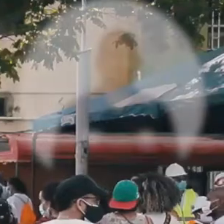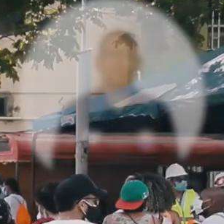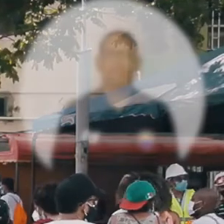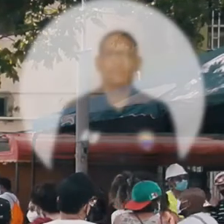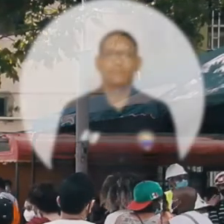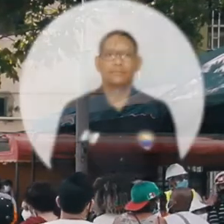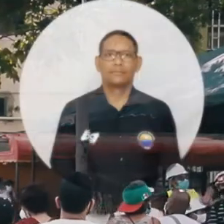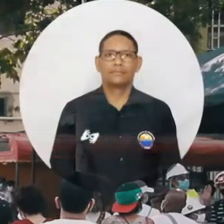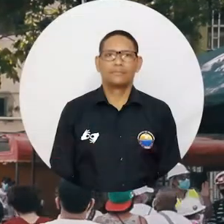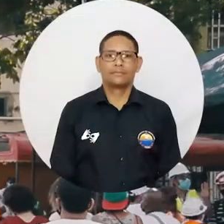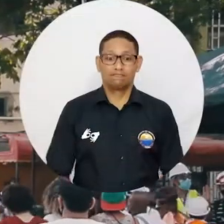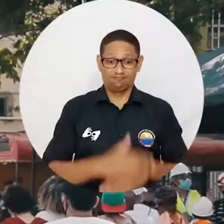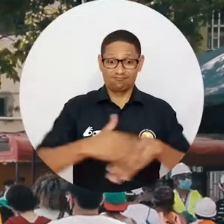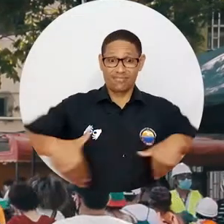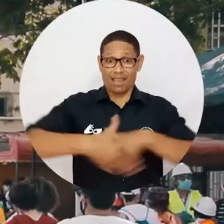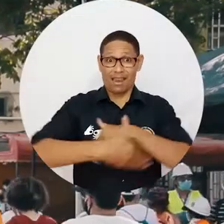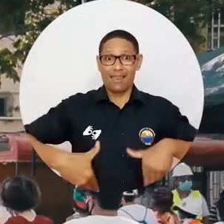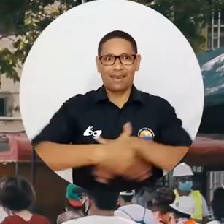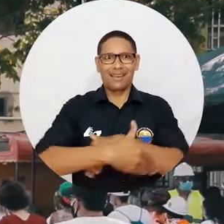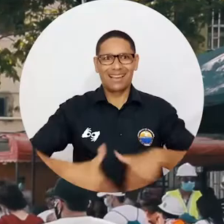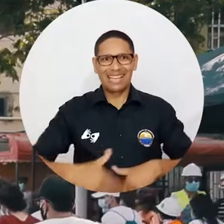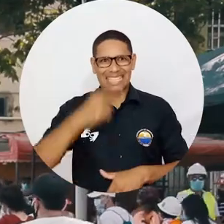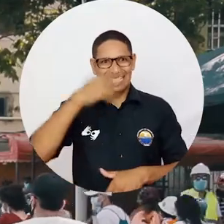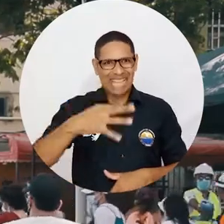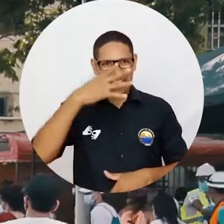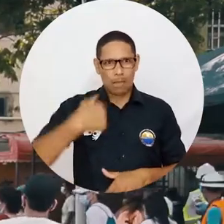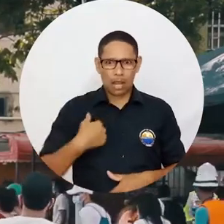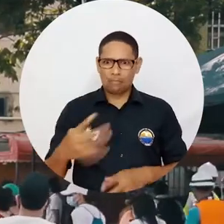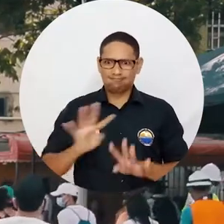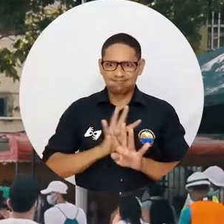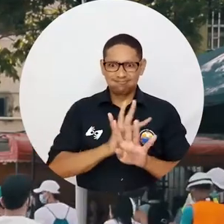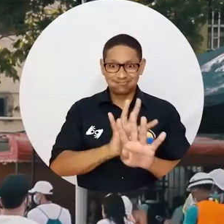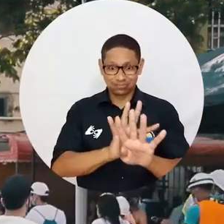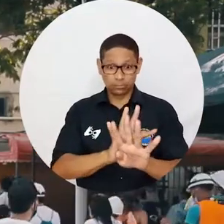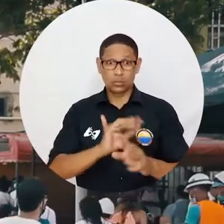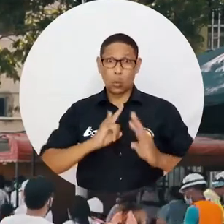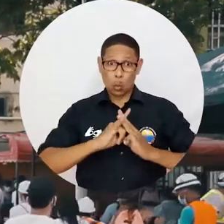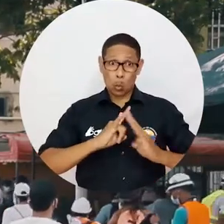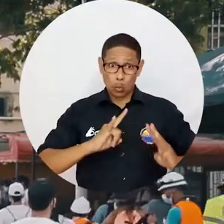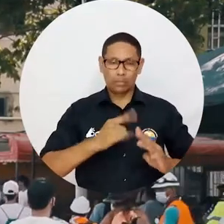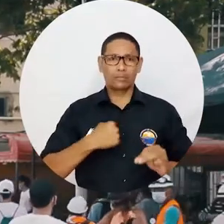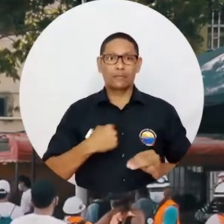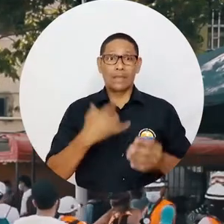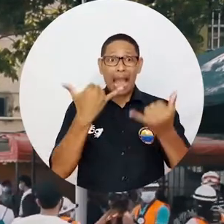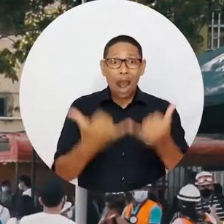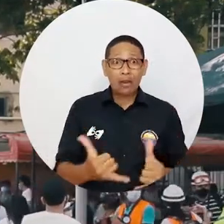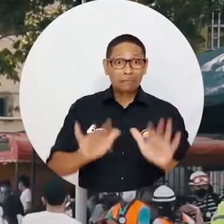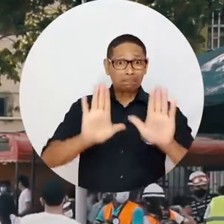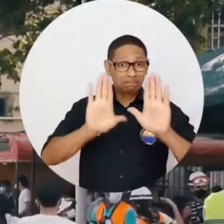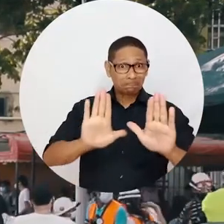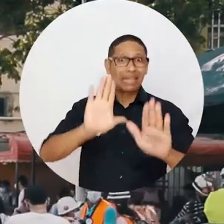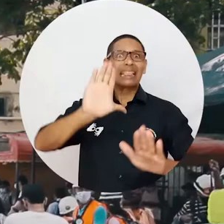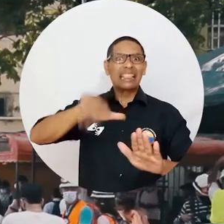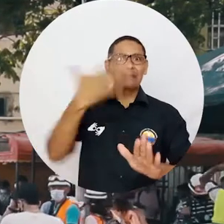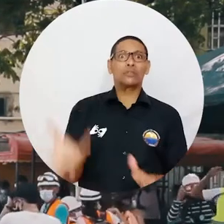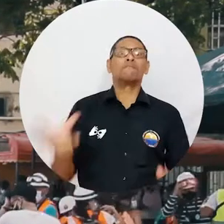Desde las calles de Santa Marta en la movilización promovida por Unimagdalena. Vamos a una pausa y en instantes